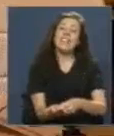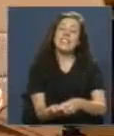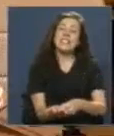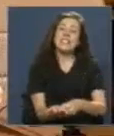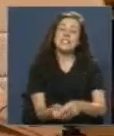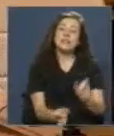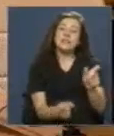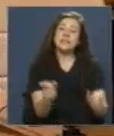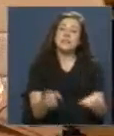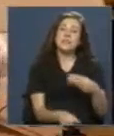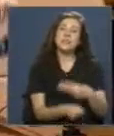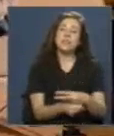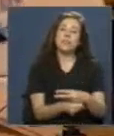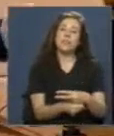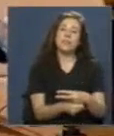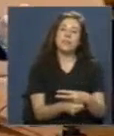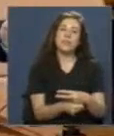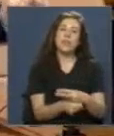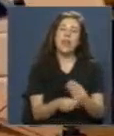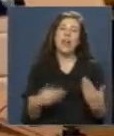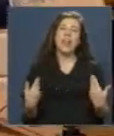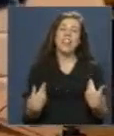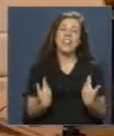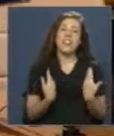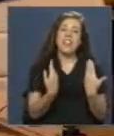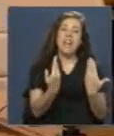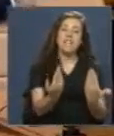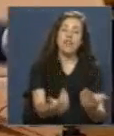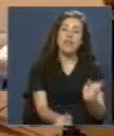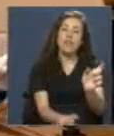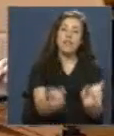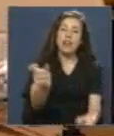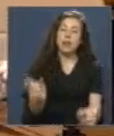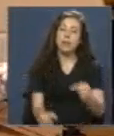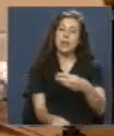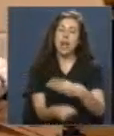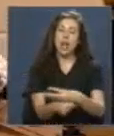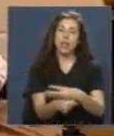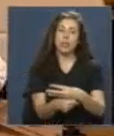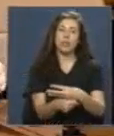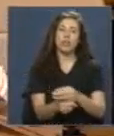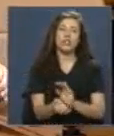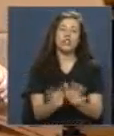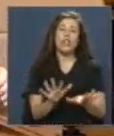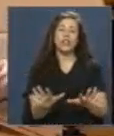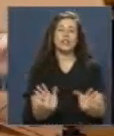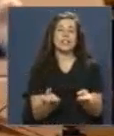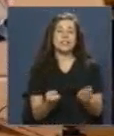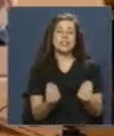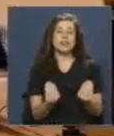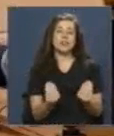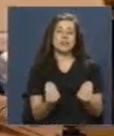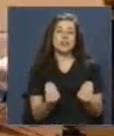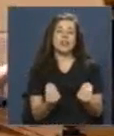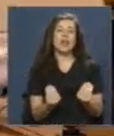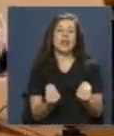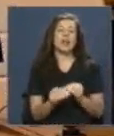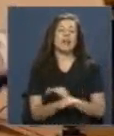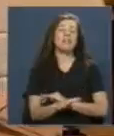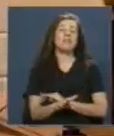nuestros adultos mayores, devolverle a nuestros adultos mayores todas las expectativas que se les han